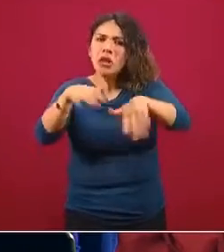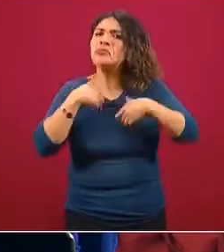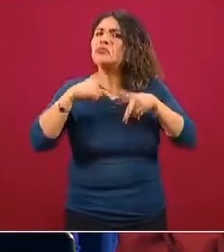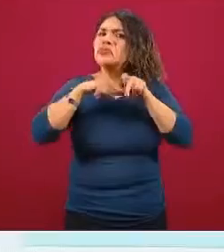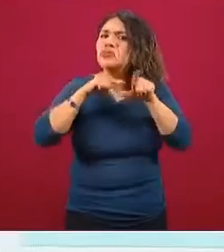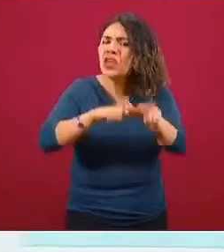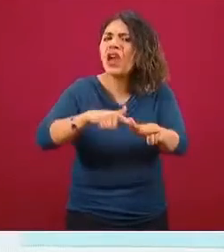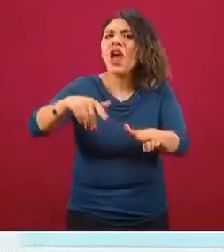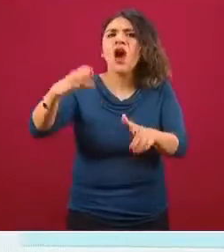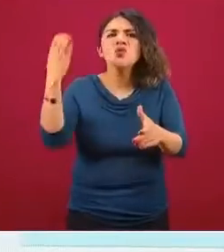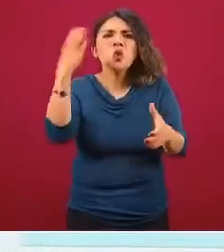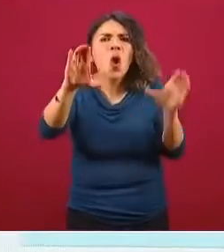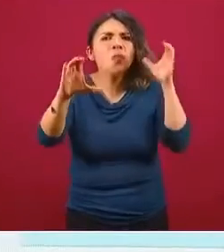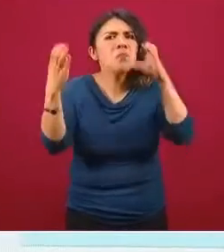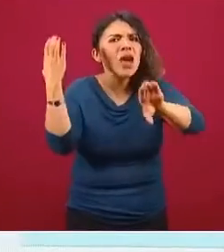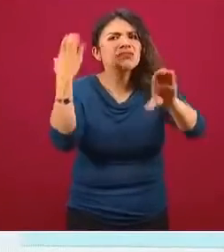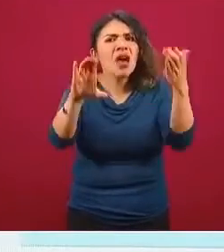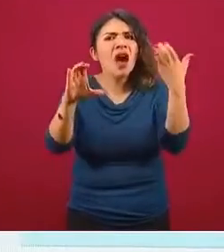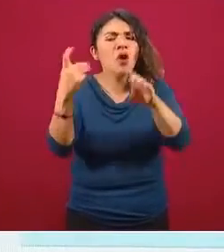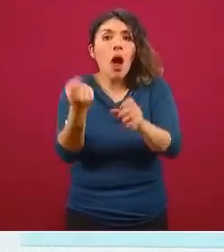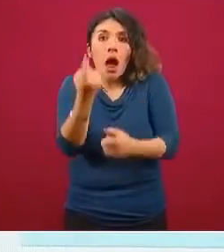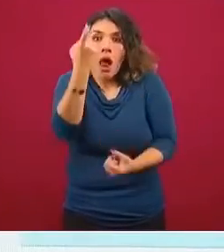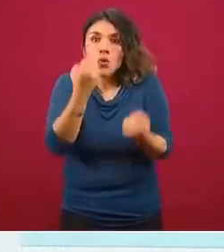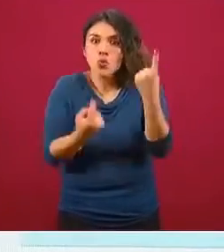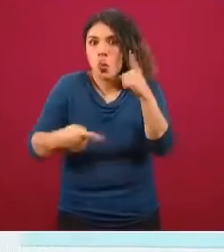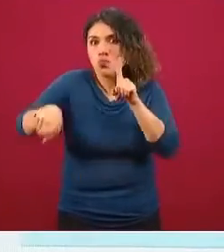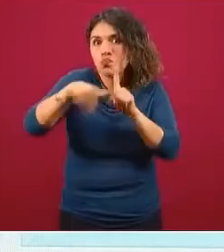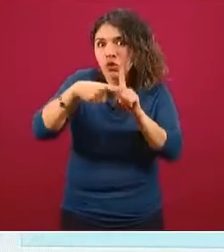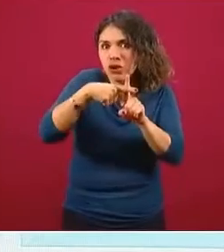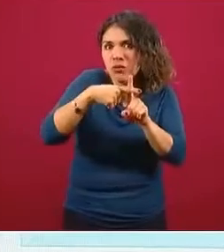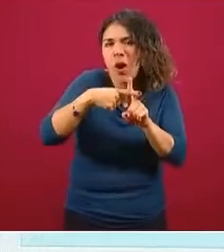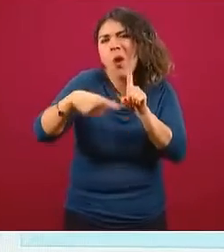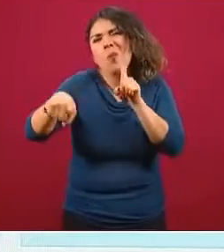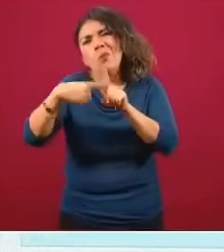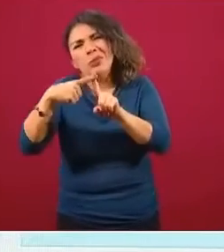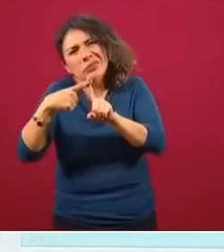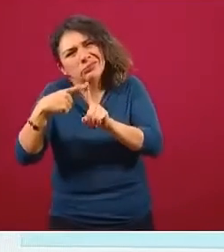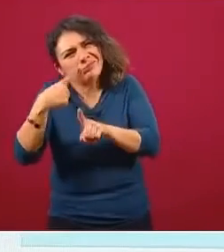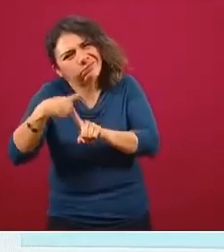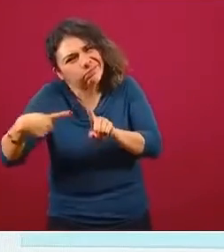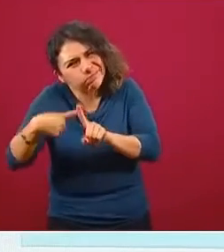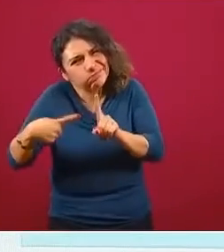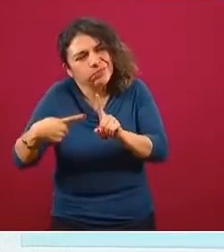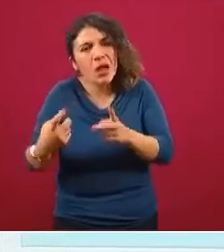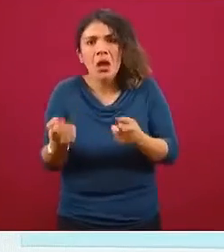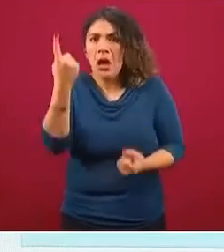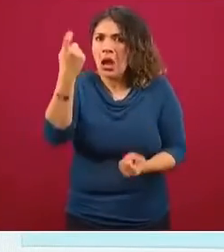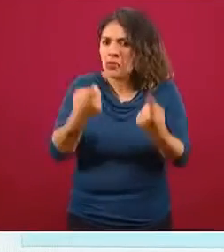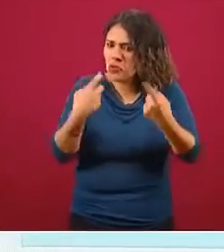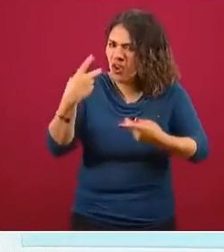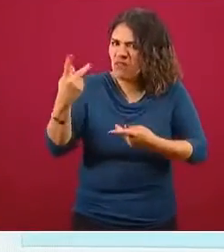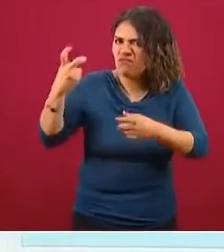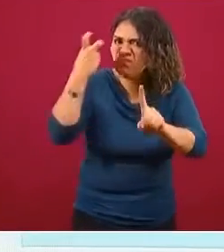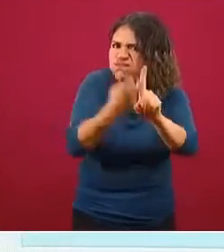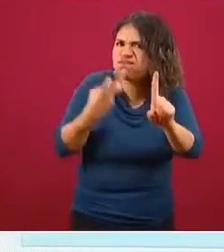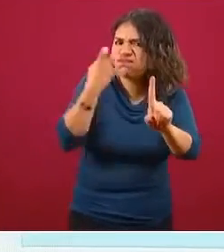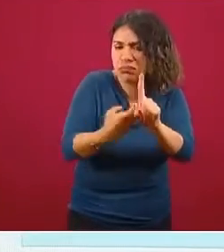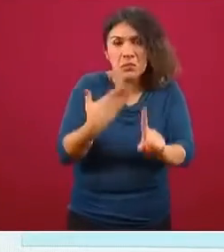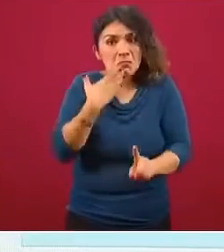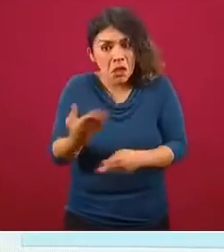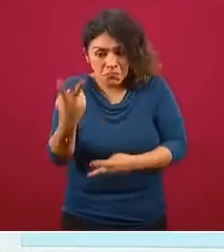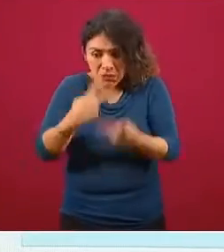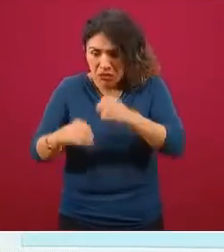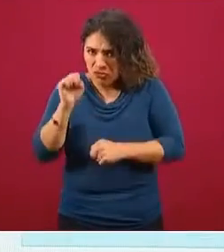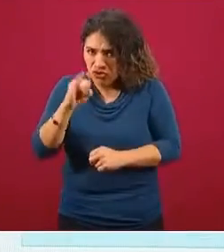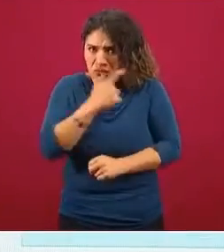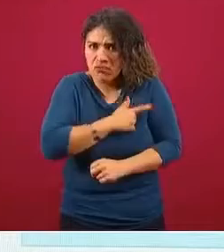innumerables comentarios positivos, no tan positivos, críticos, bienvenida a la crítica, bienvenida a